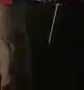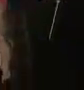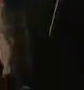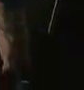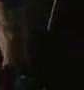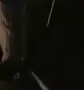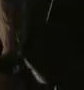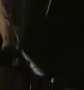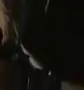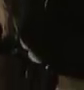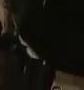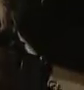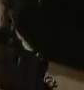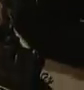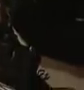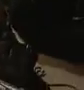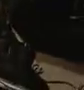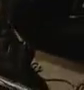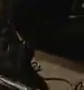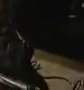luchan para vivir,